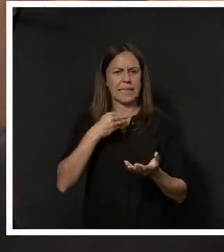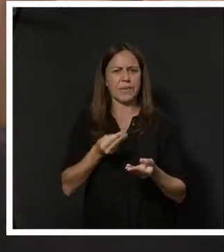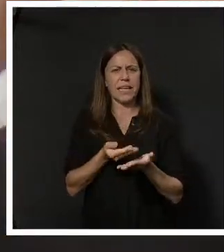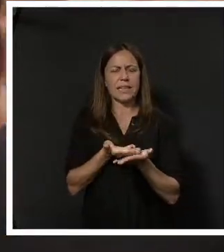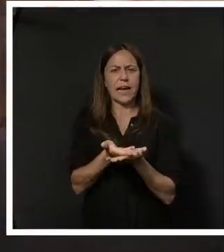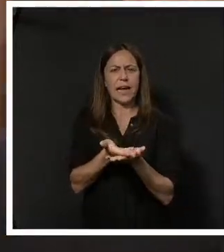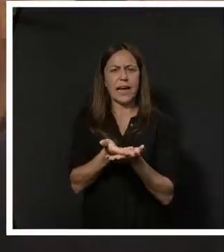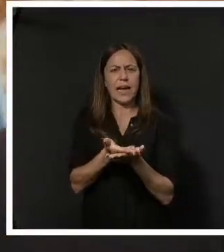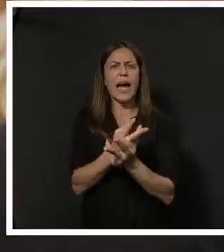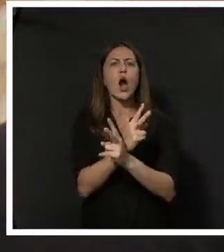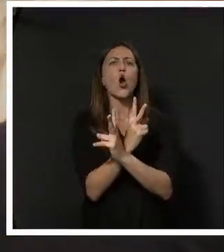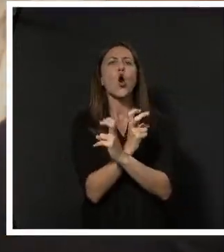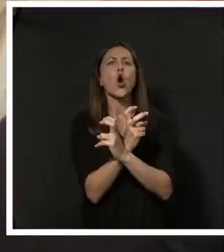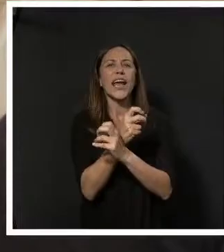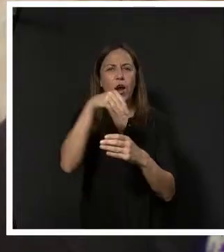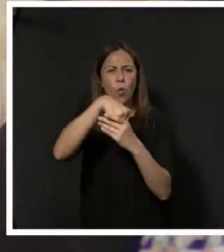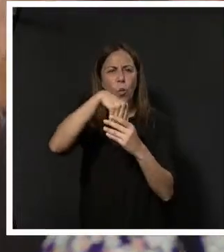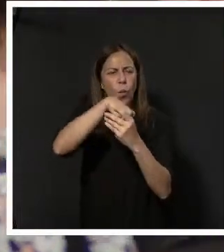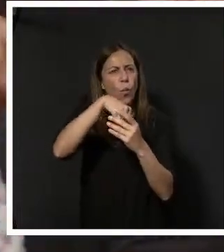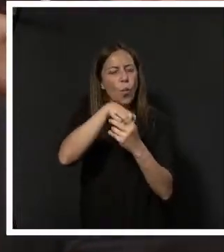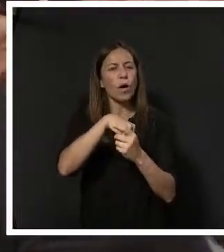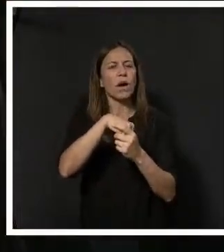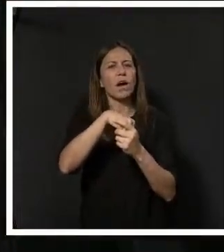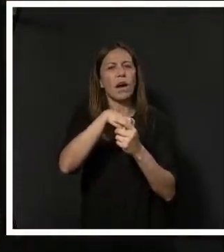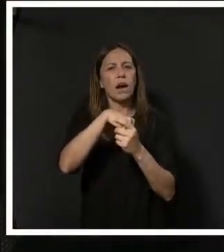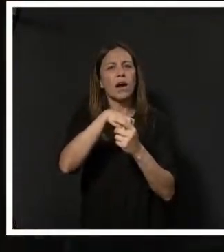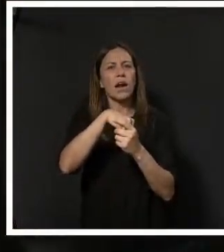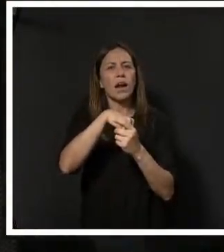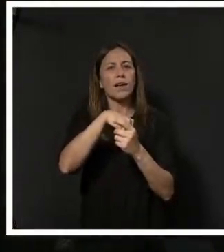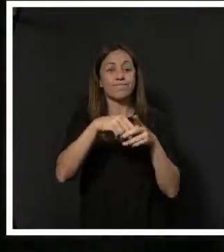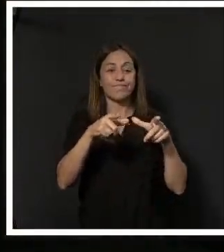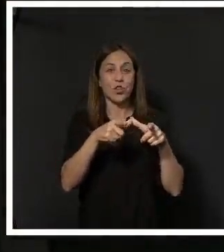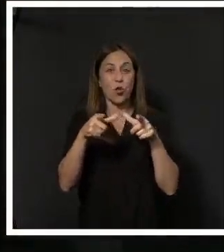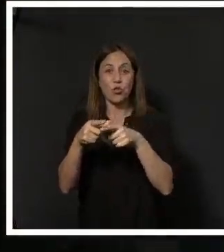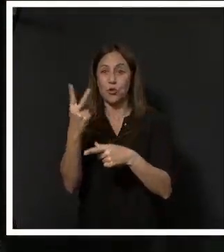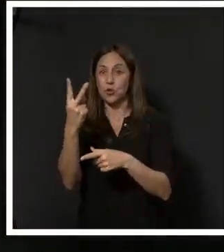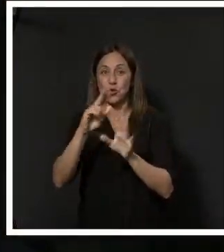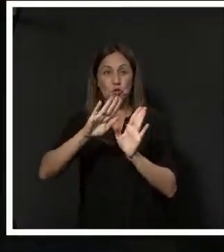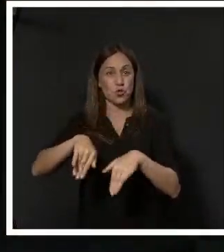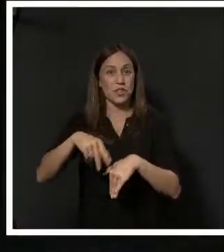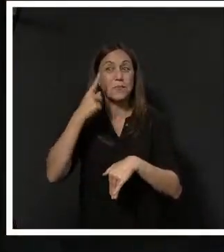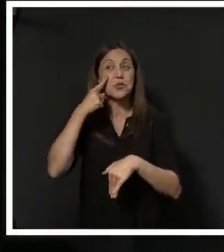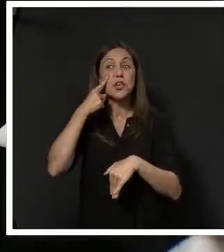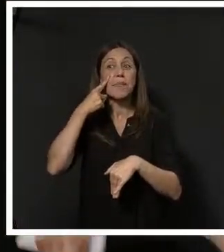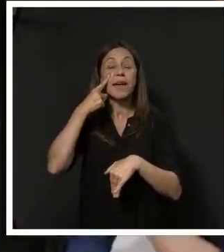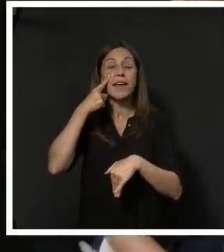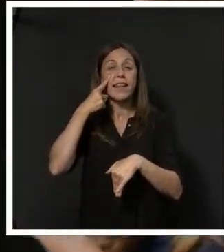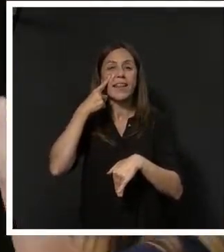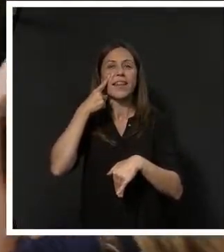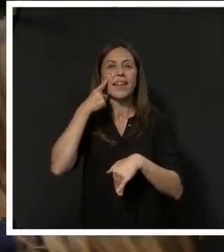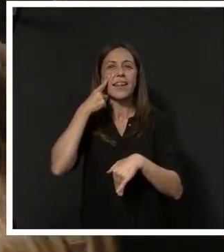de conejo arduas últimas a ver por este lado